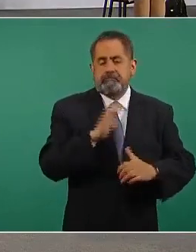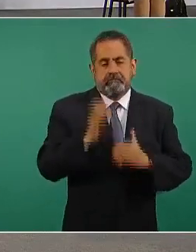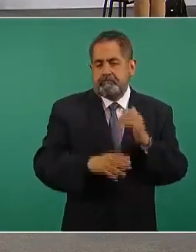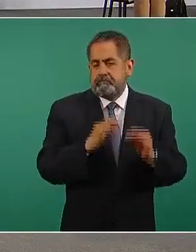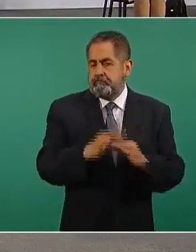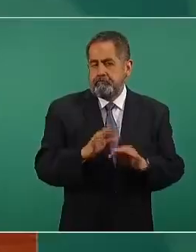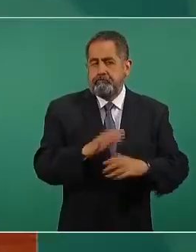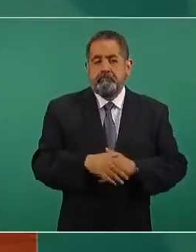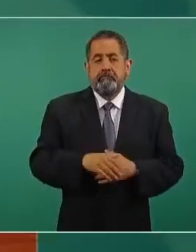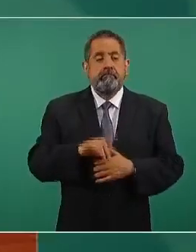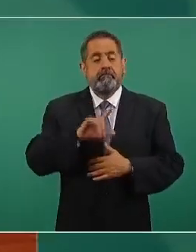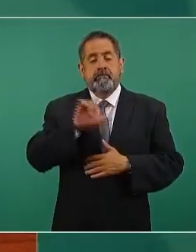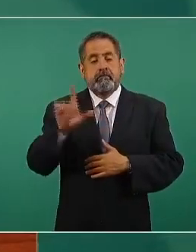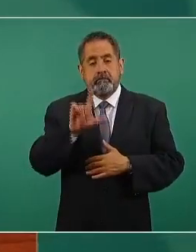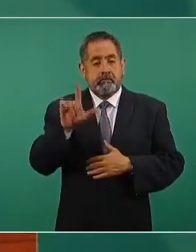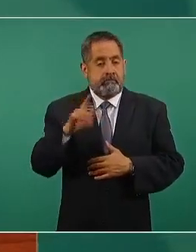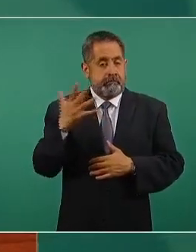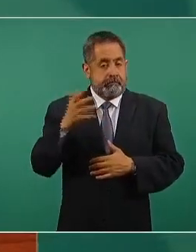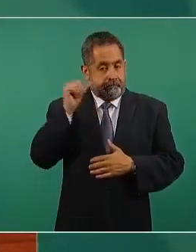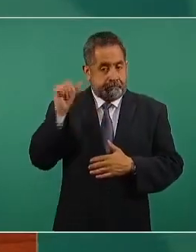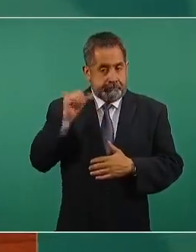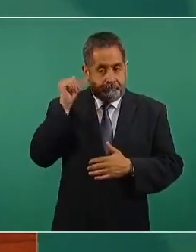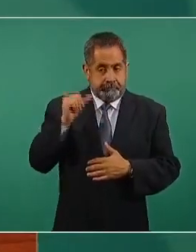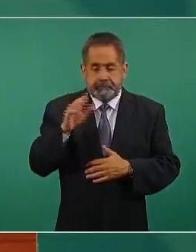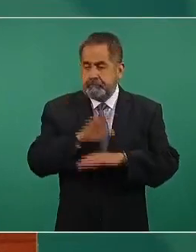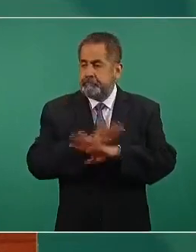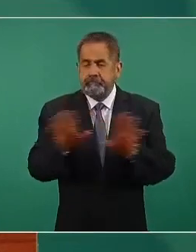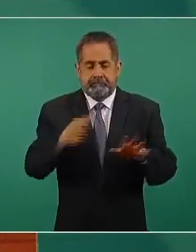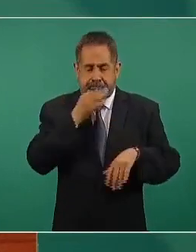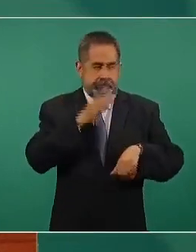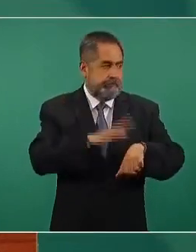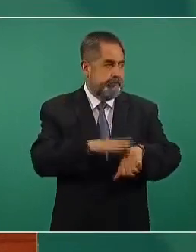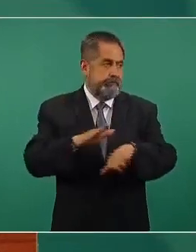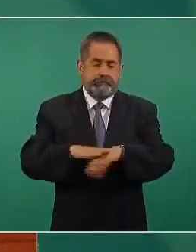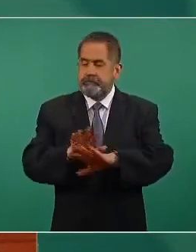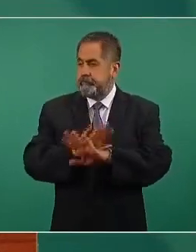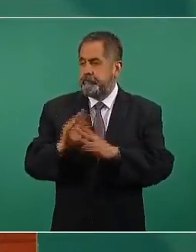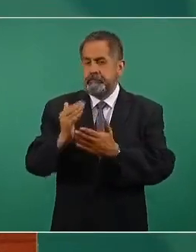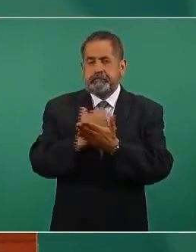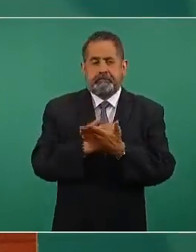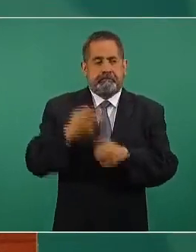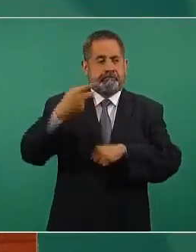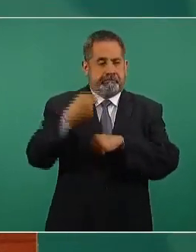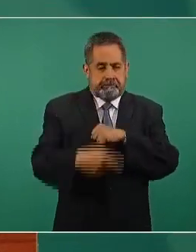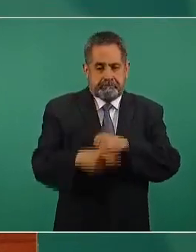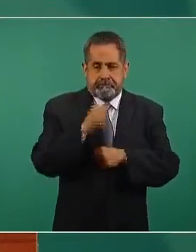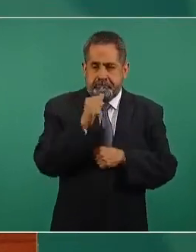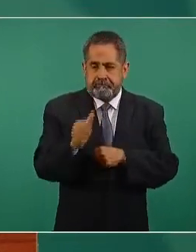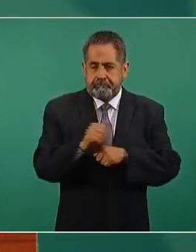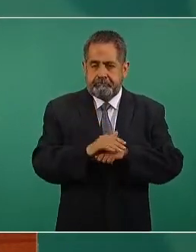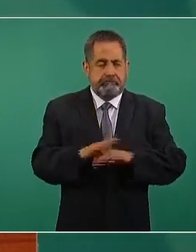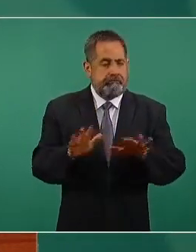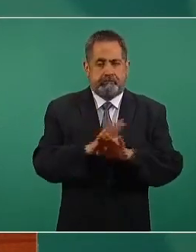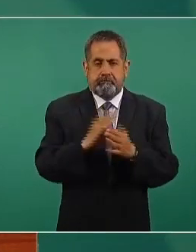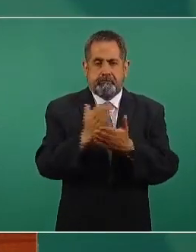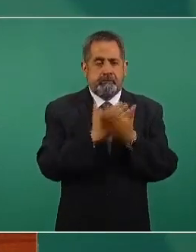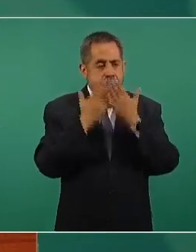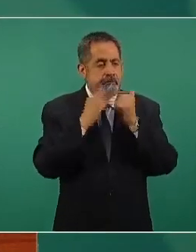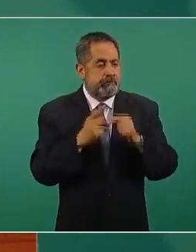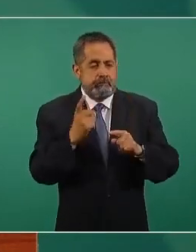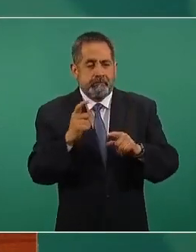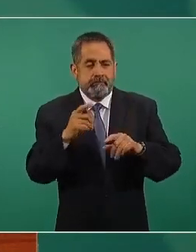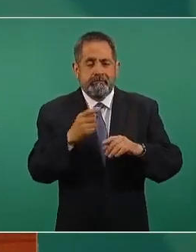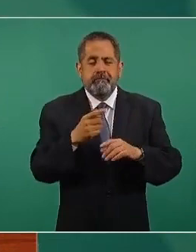de abril, Pemex informa que no existe riesgo a la población, no hay presencia de